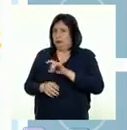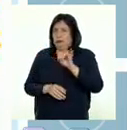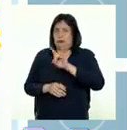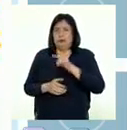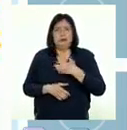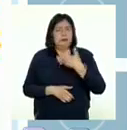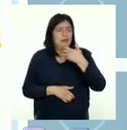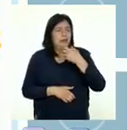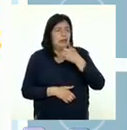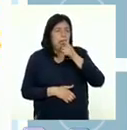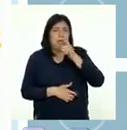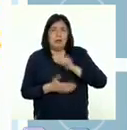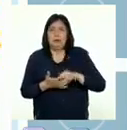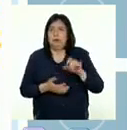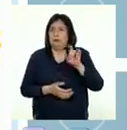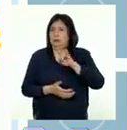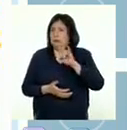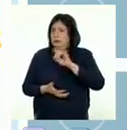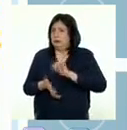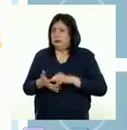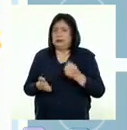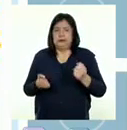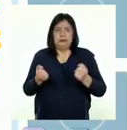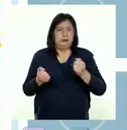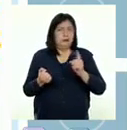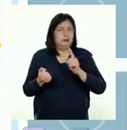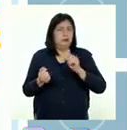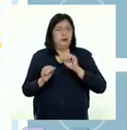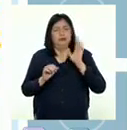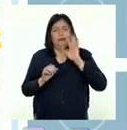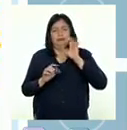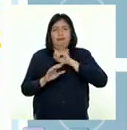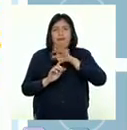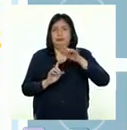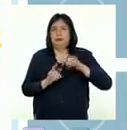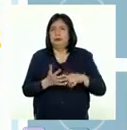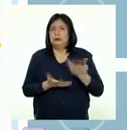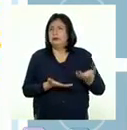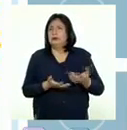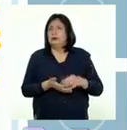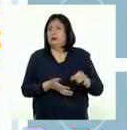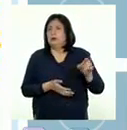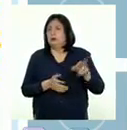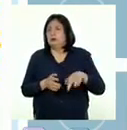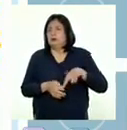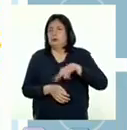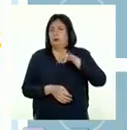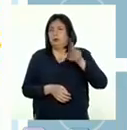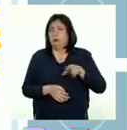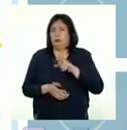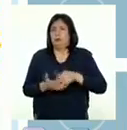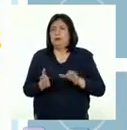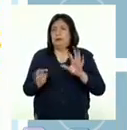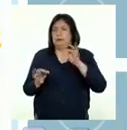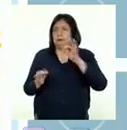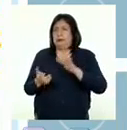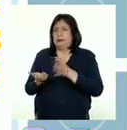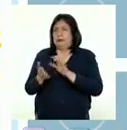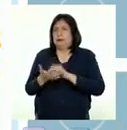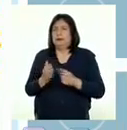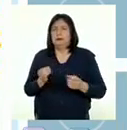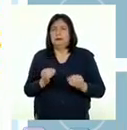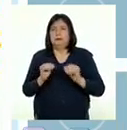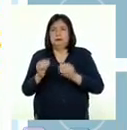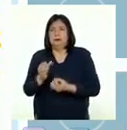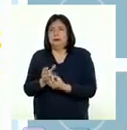agua, utilizar medios de transporte no contaminantes, reusar papel y cartón, plantar árboles, segregar sus residuos,